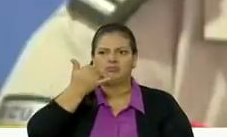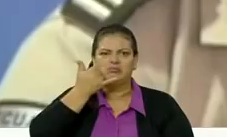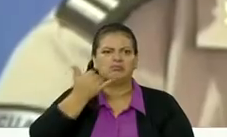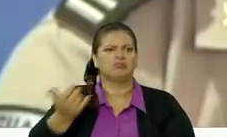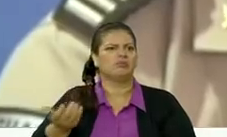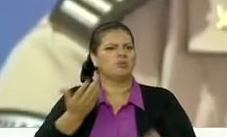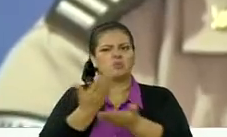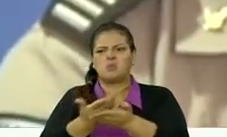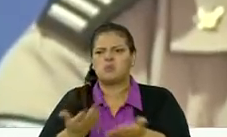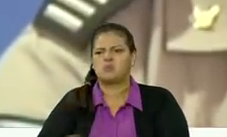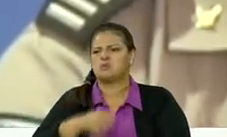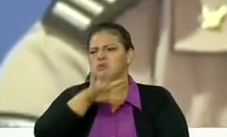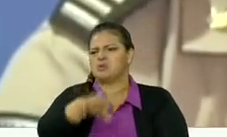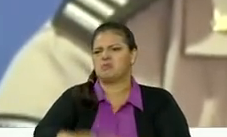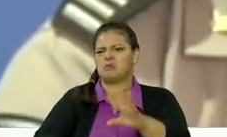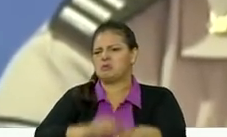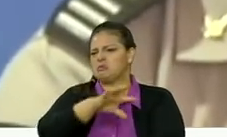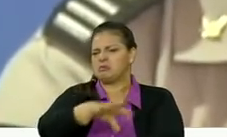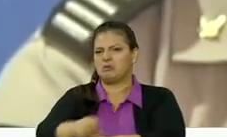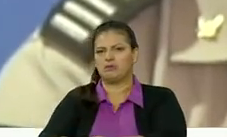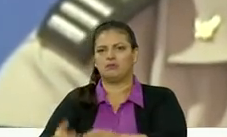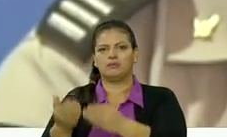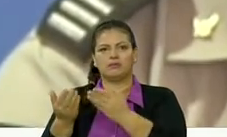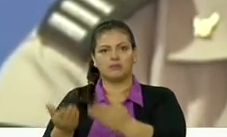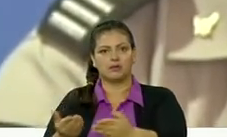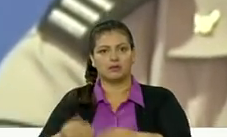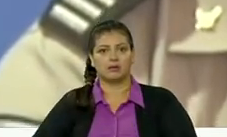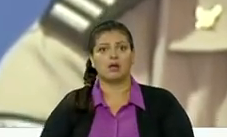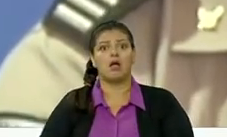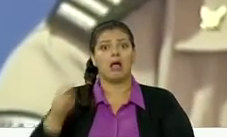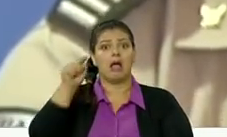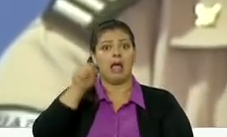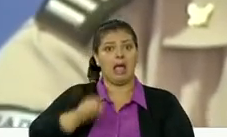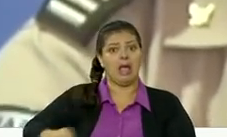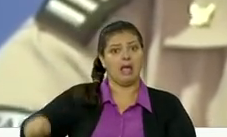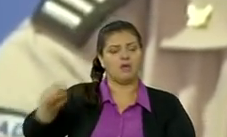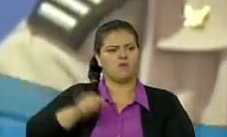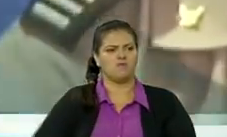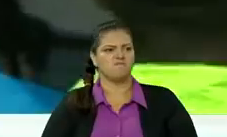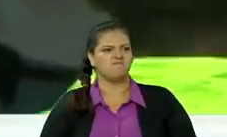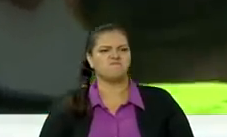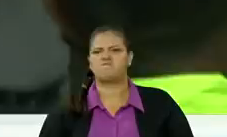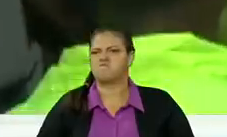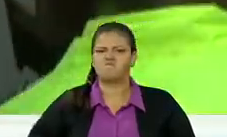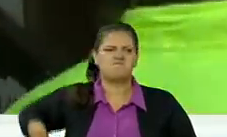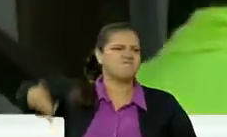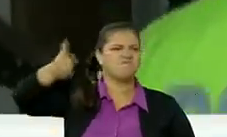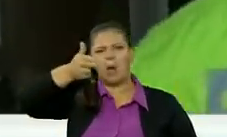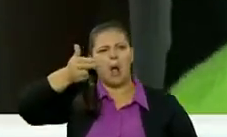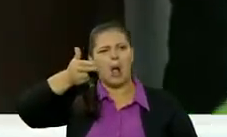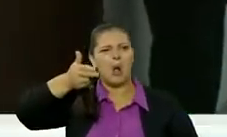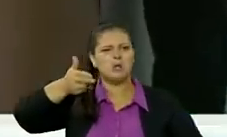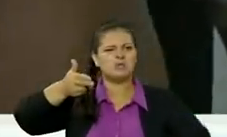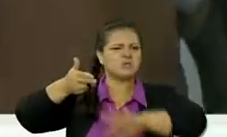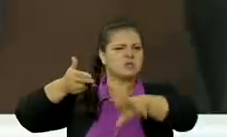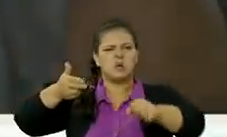estupefacientes. Ellos en sí lo que hacían es amedrentar también a las personas para poderse apoderar de sus bienes, en este caso lo que son